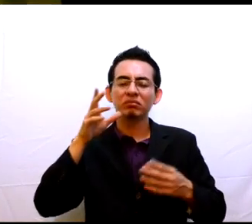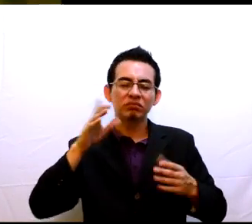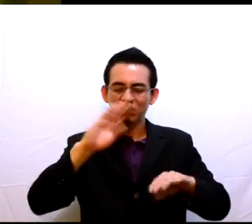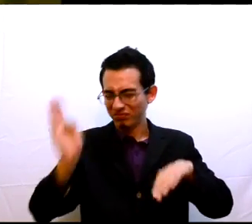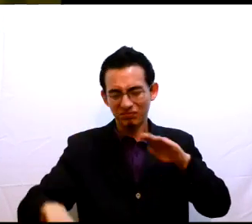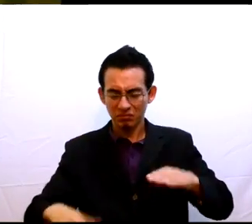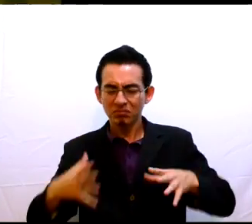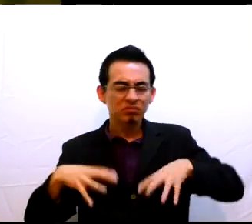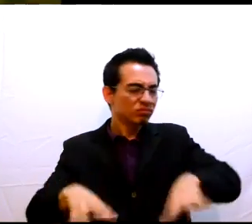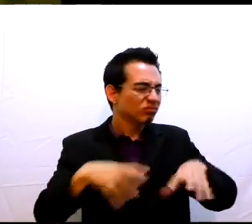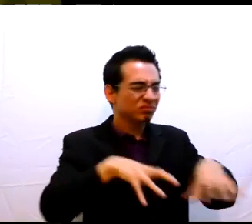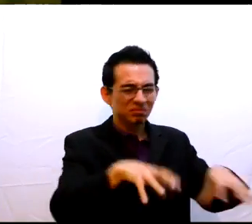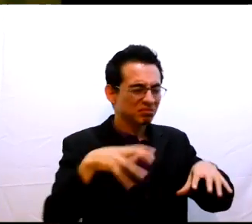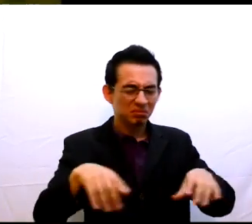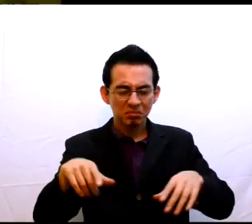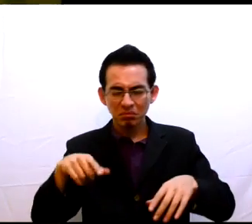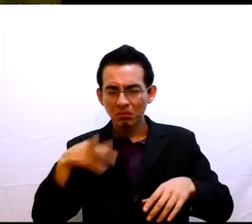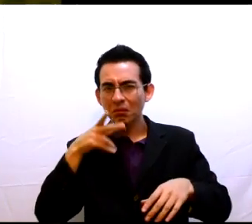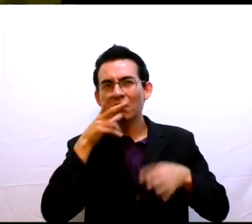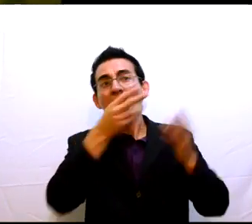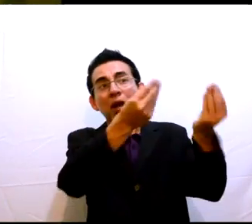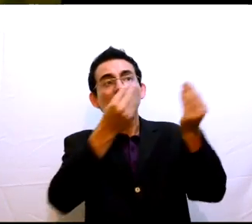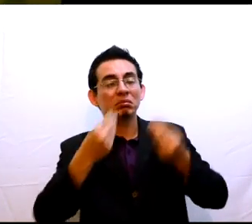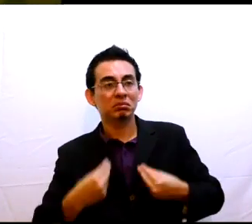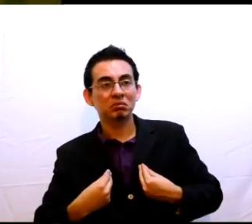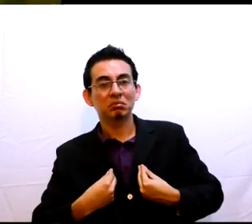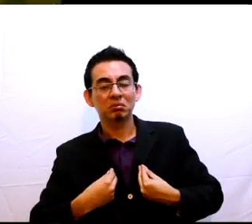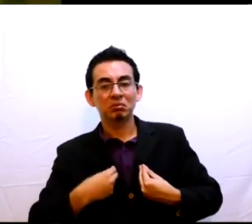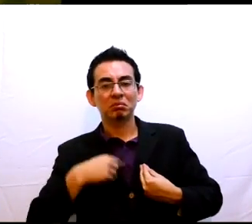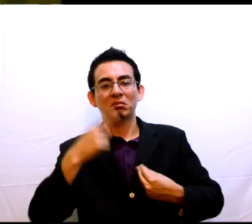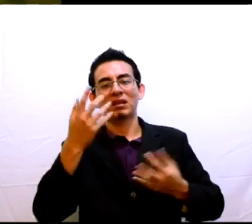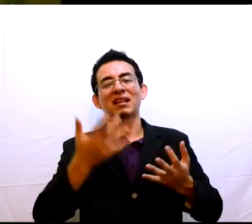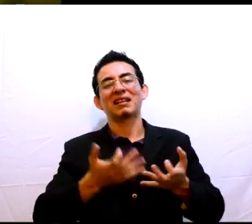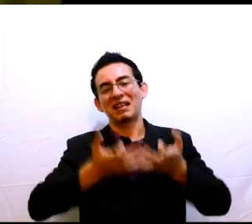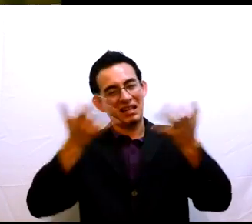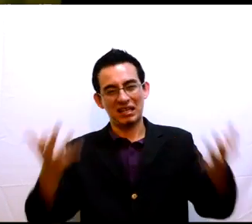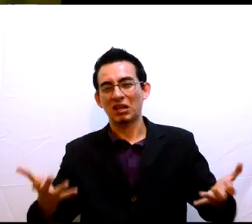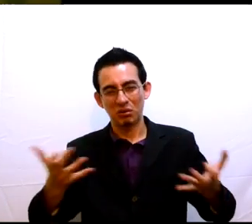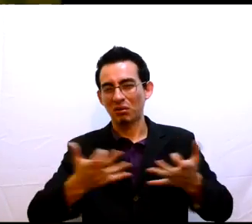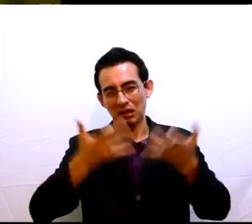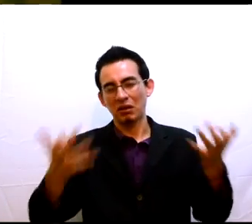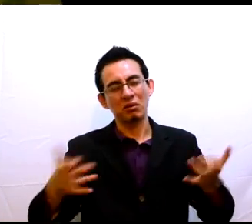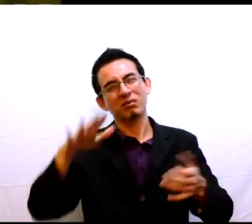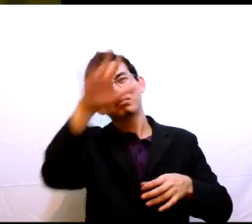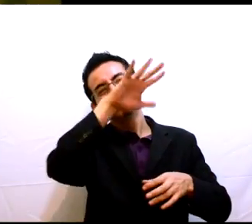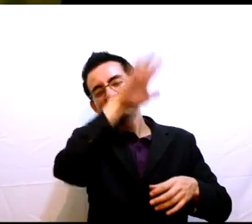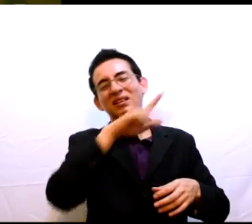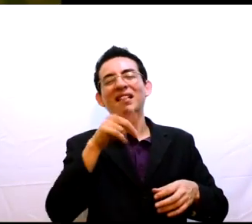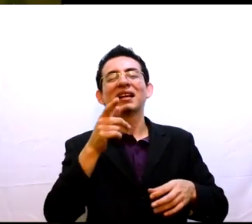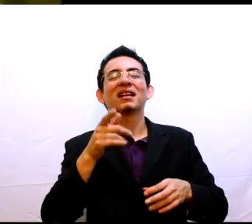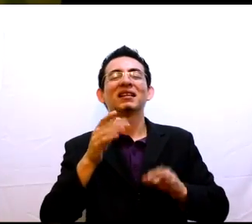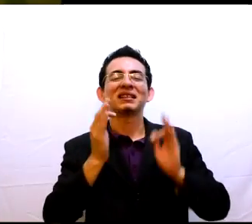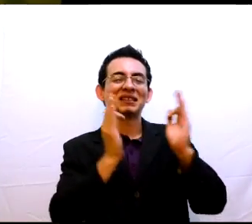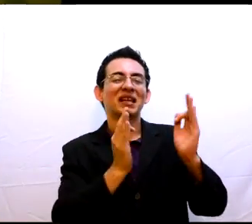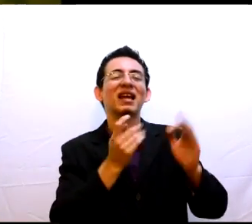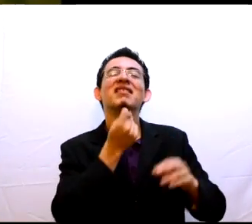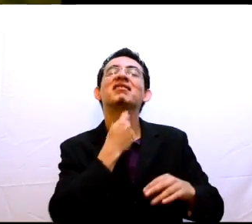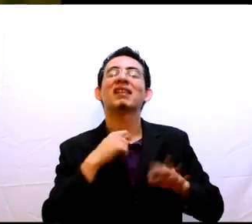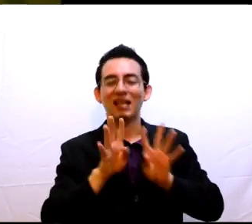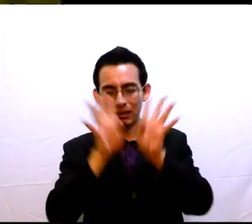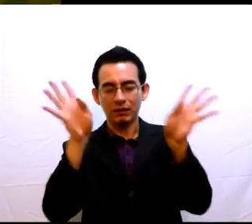me me dio un terreno de tres hectáreas acá rumbo a tequila entonces bueno